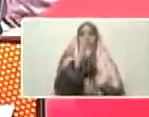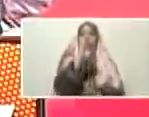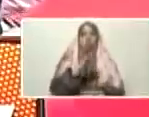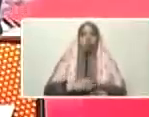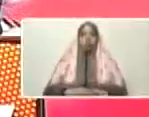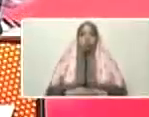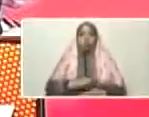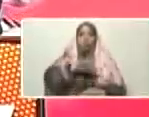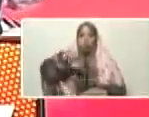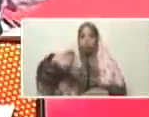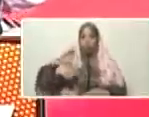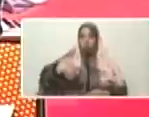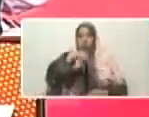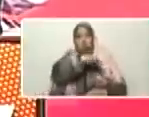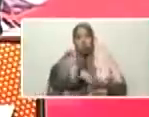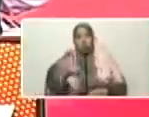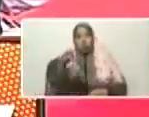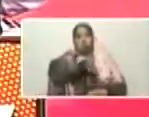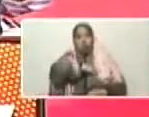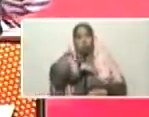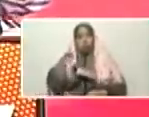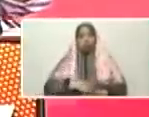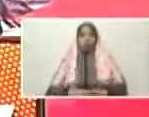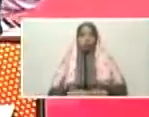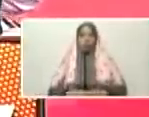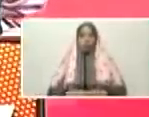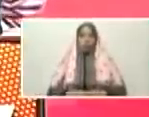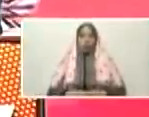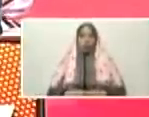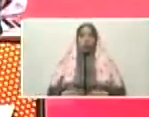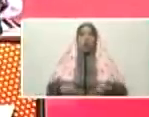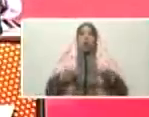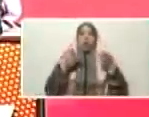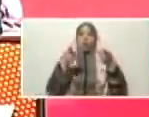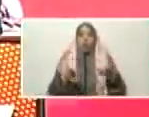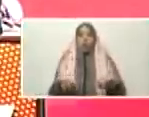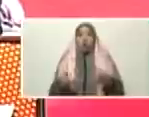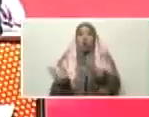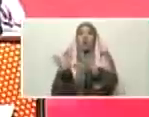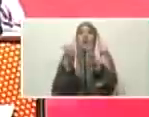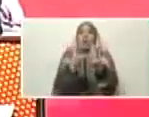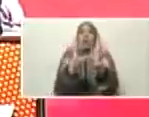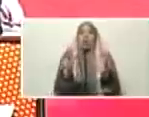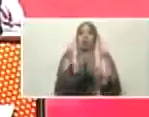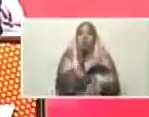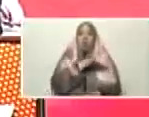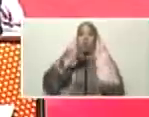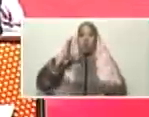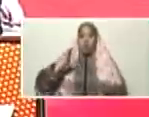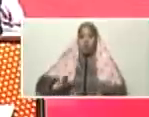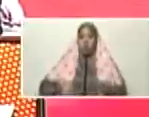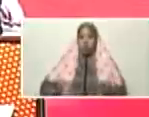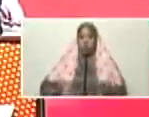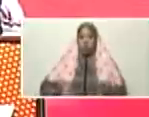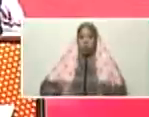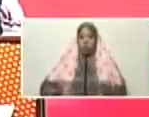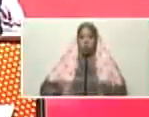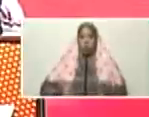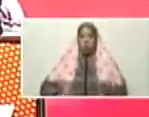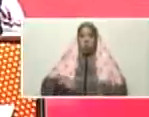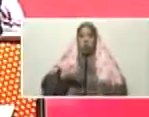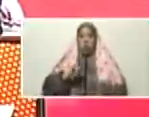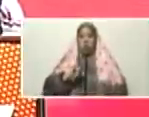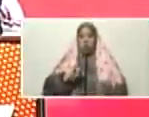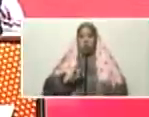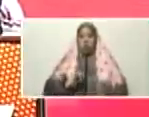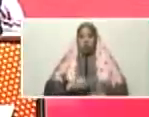nuestro socialismo en los valores de cristo redentor en los valores